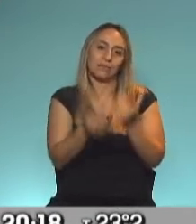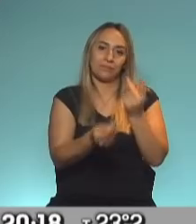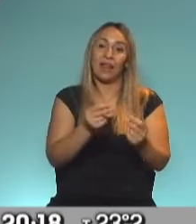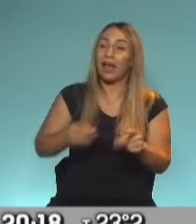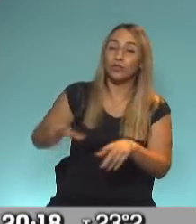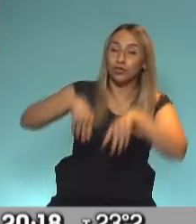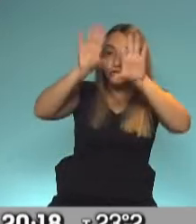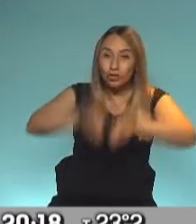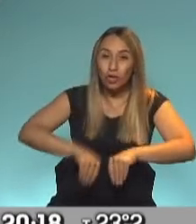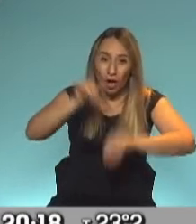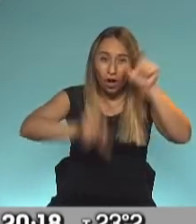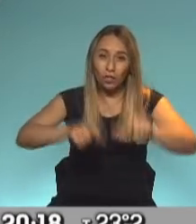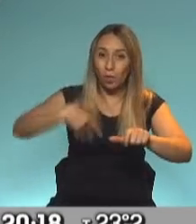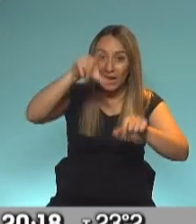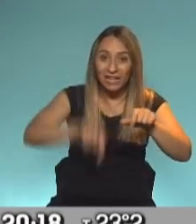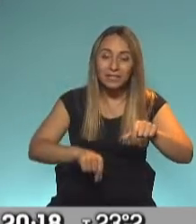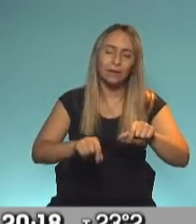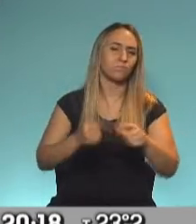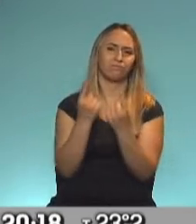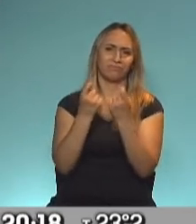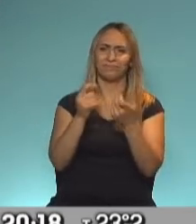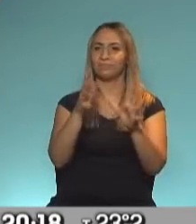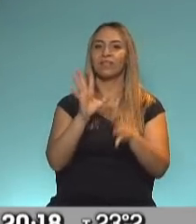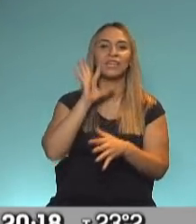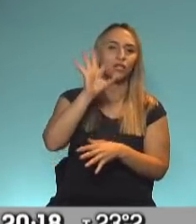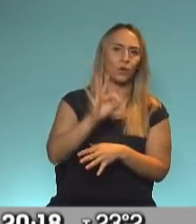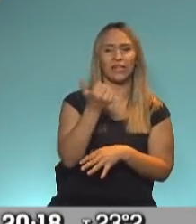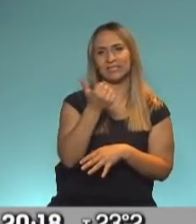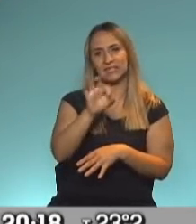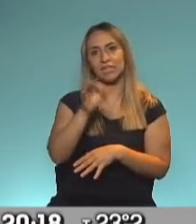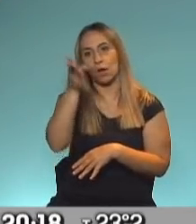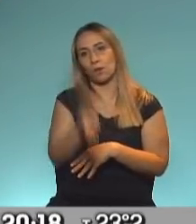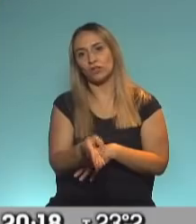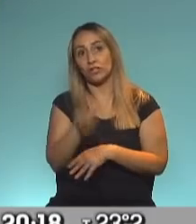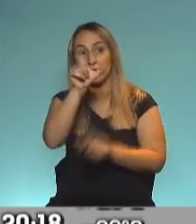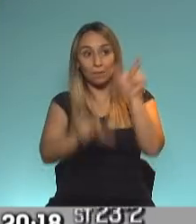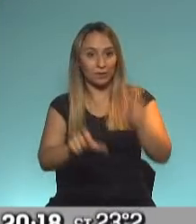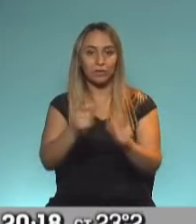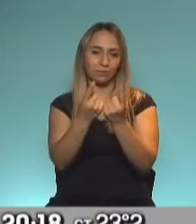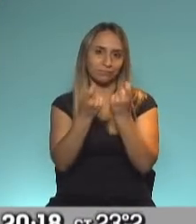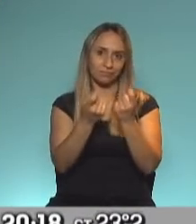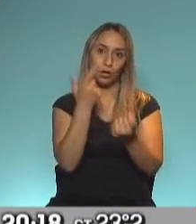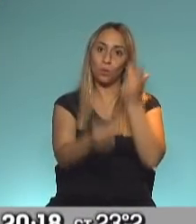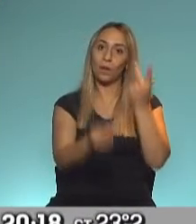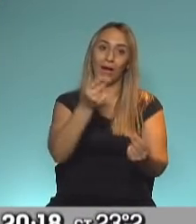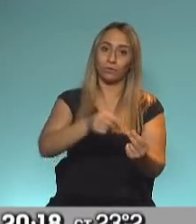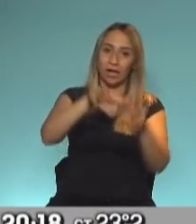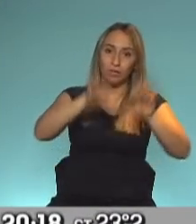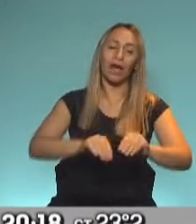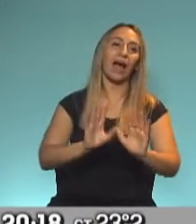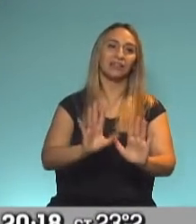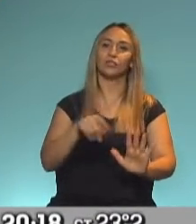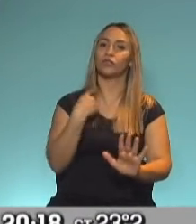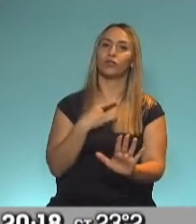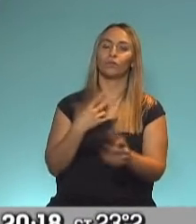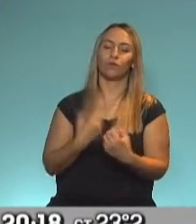la población tiene que al menos un 50, un 60% quedar vacunado, para ahí ya estaríamos inmunizados. Pero